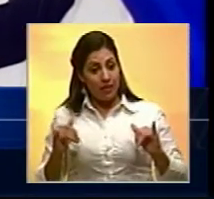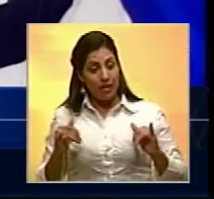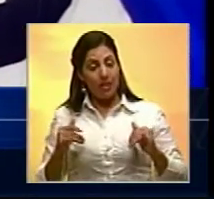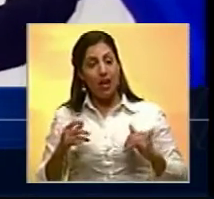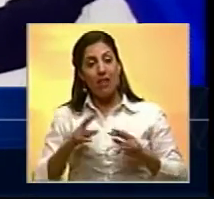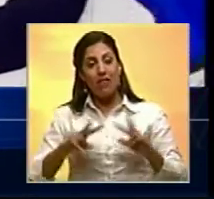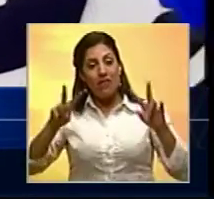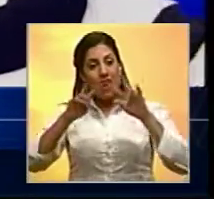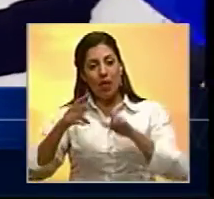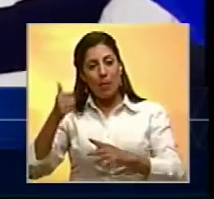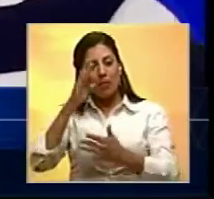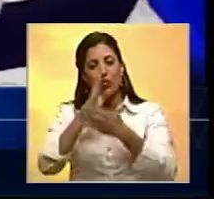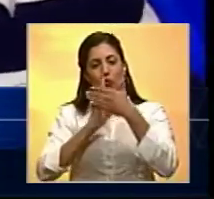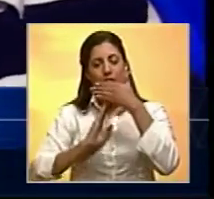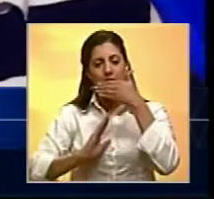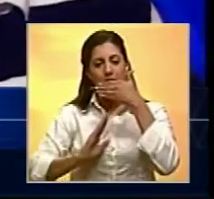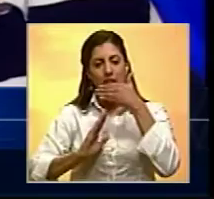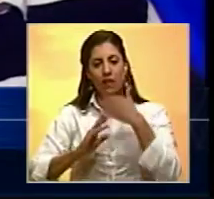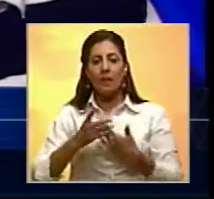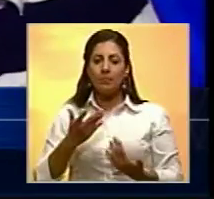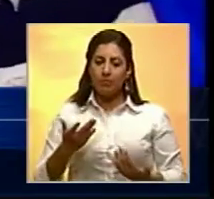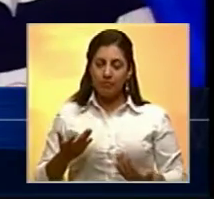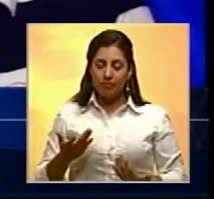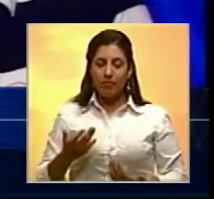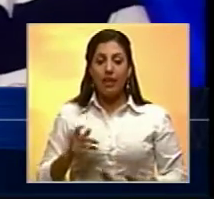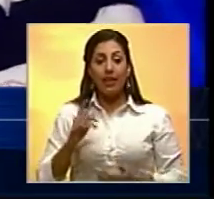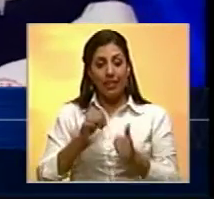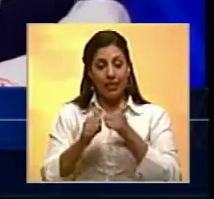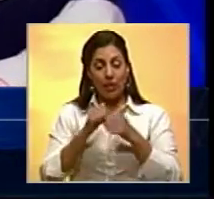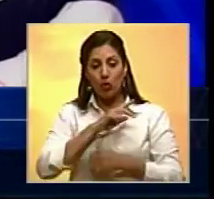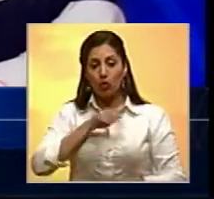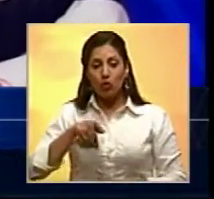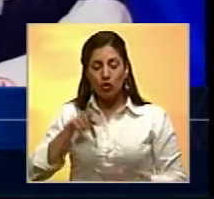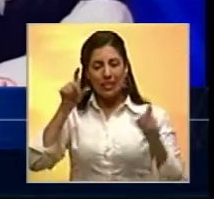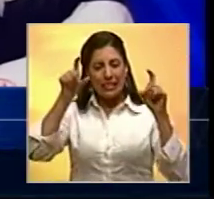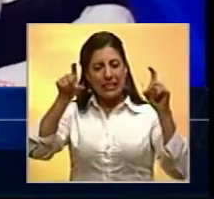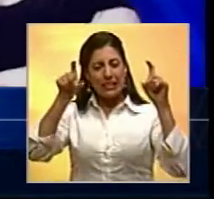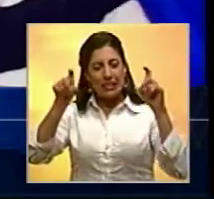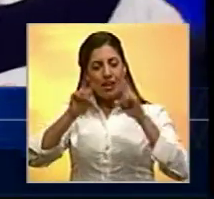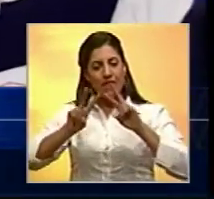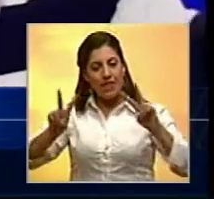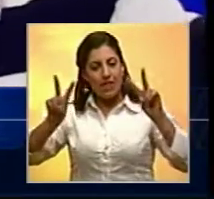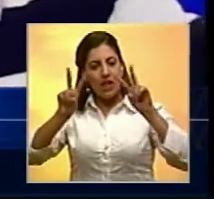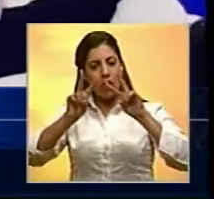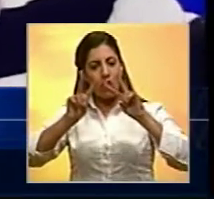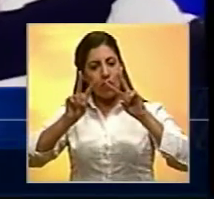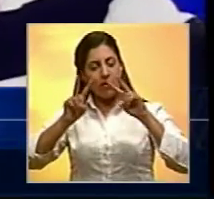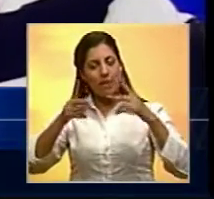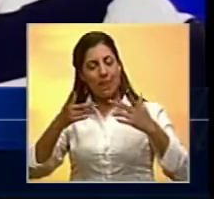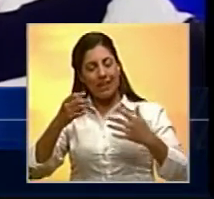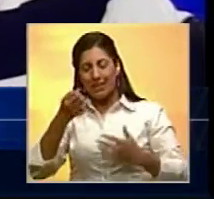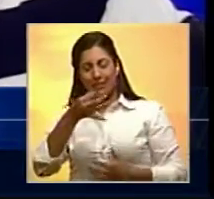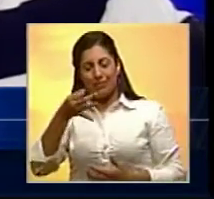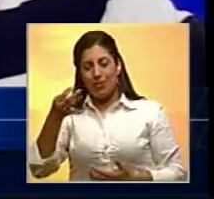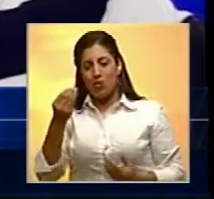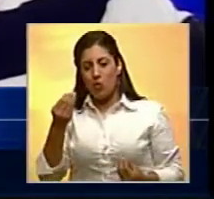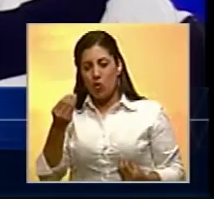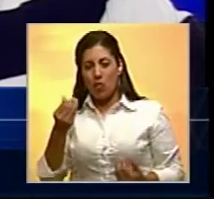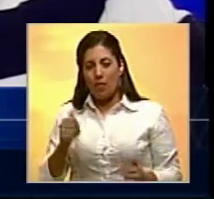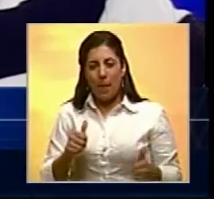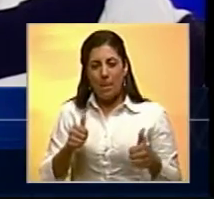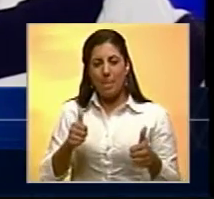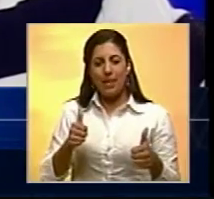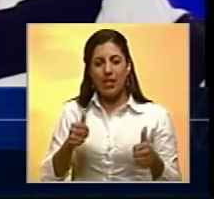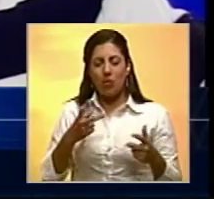valor más importante, que es la humildad. Entonces, con ese deporte hemos logrado enseñar esos valores y es impresionante como empiezas a